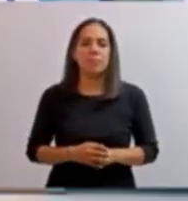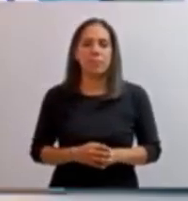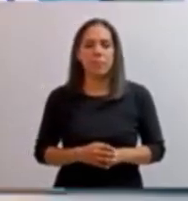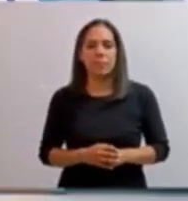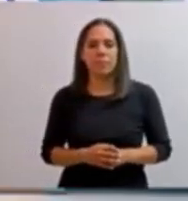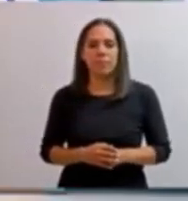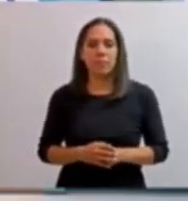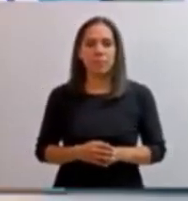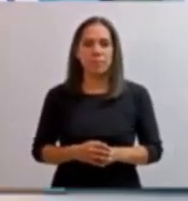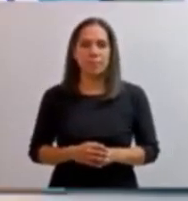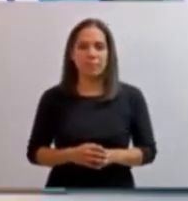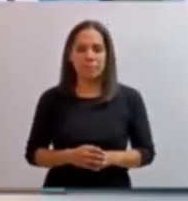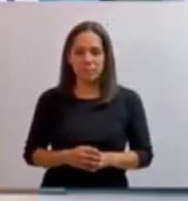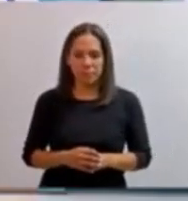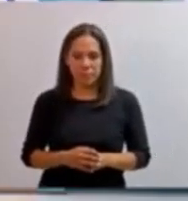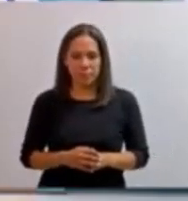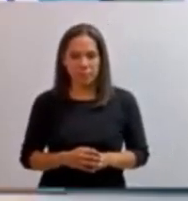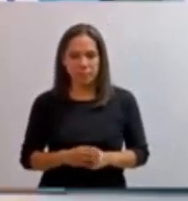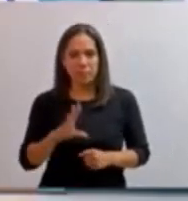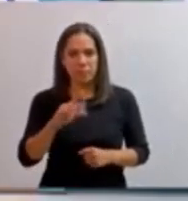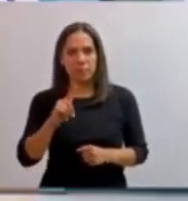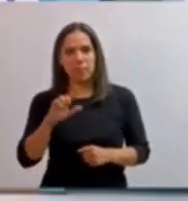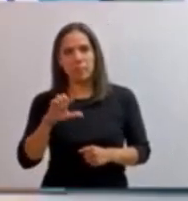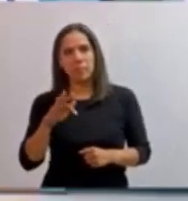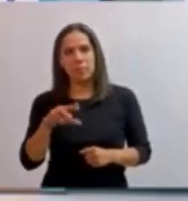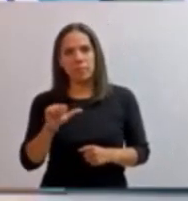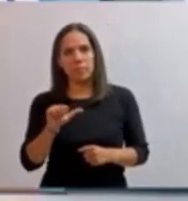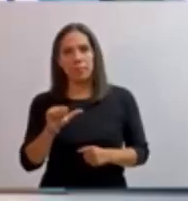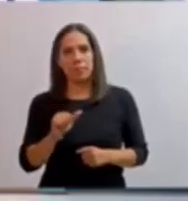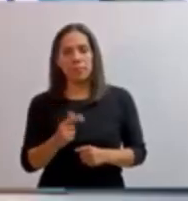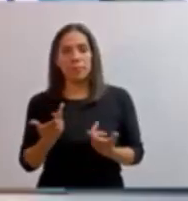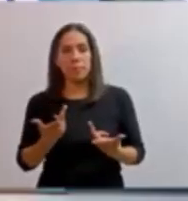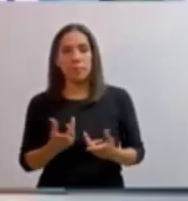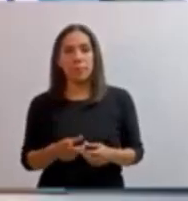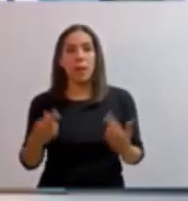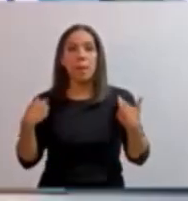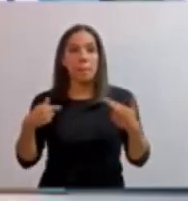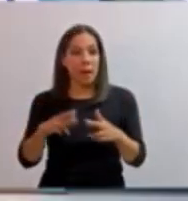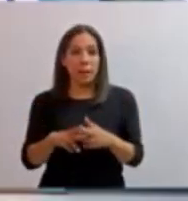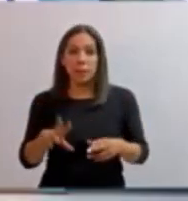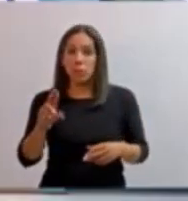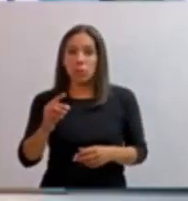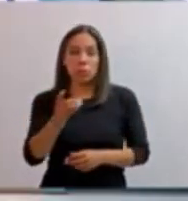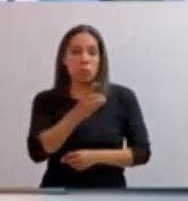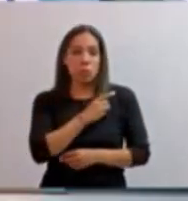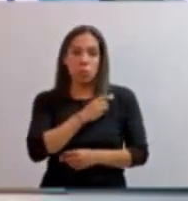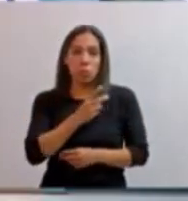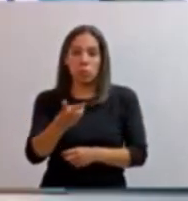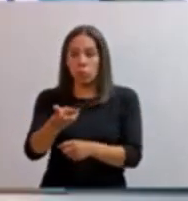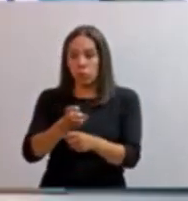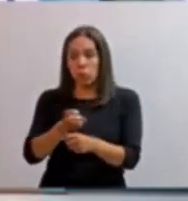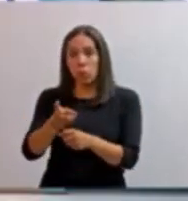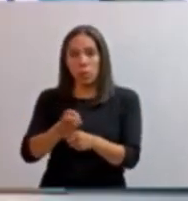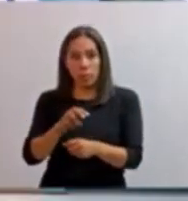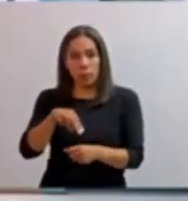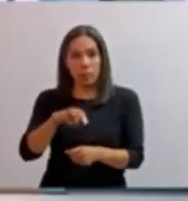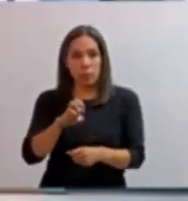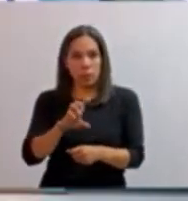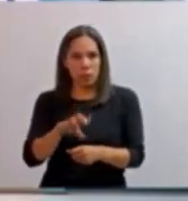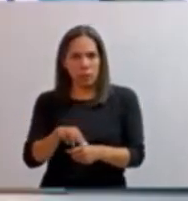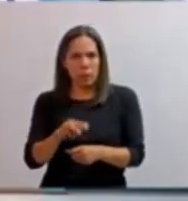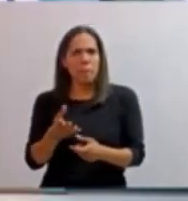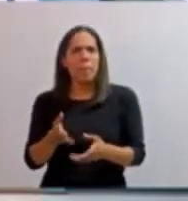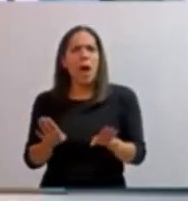ayuda un poco. Catalina nos dice: hay docentes que no necesariamente son convocados por la NEM. ¿Qué